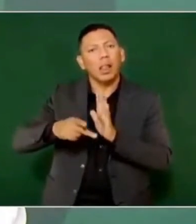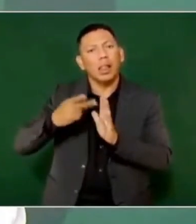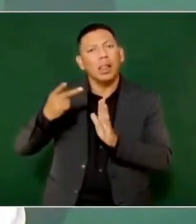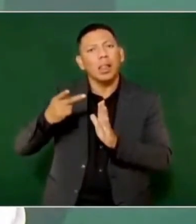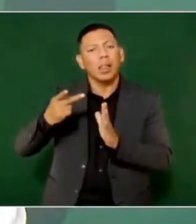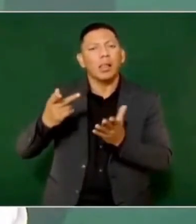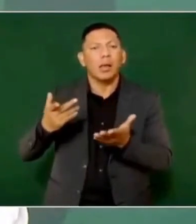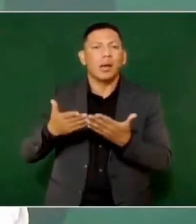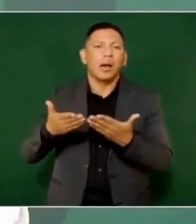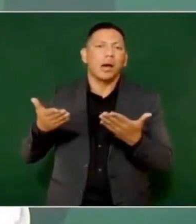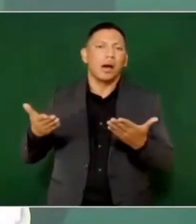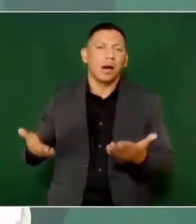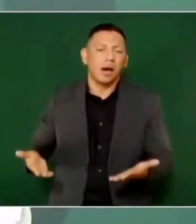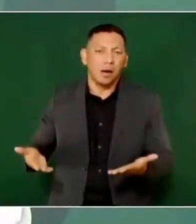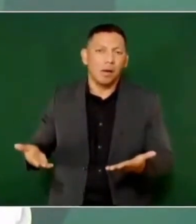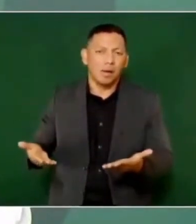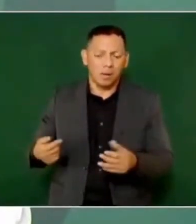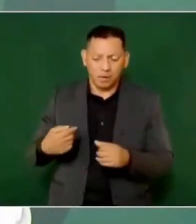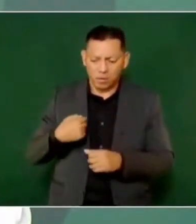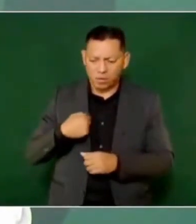me encontré con